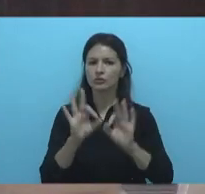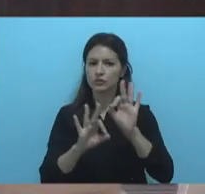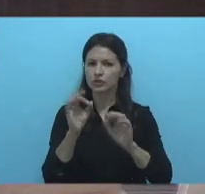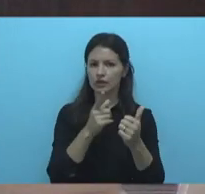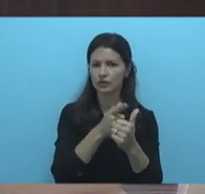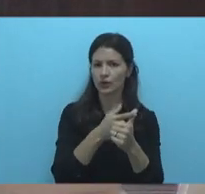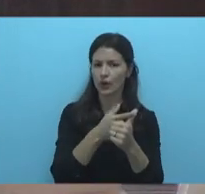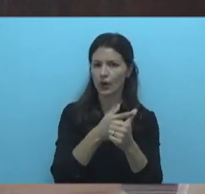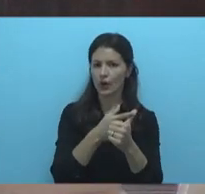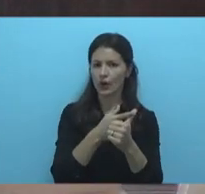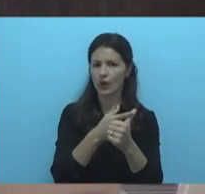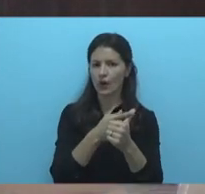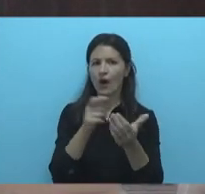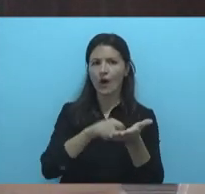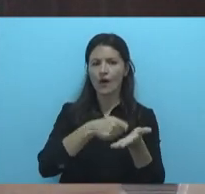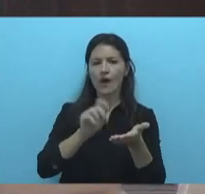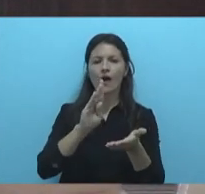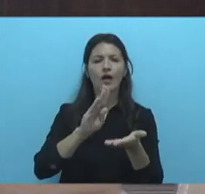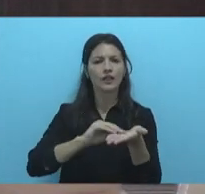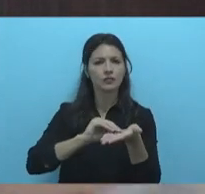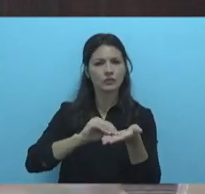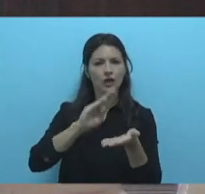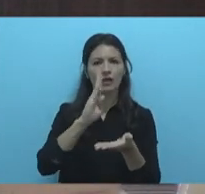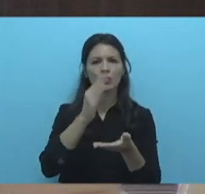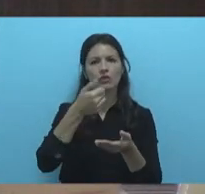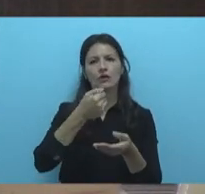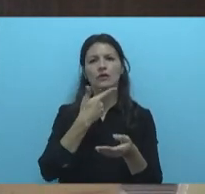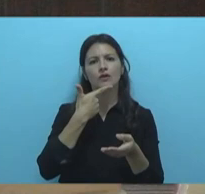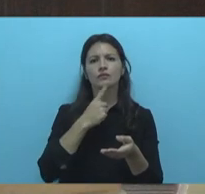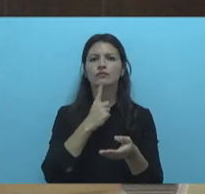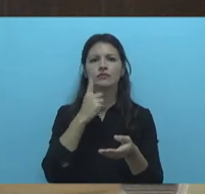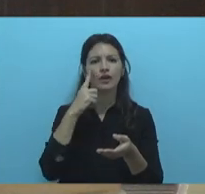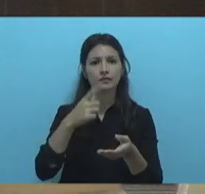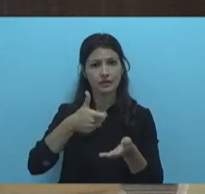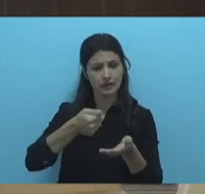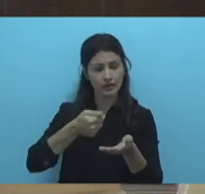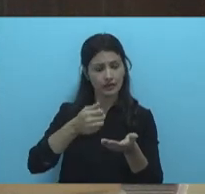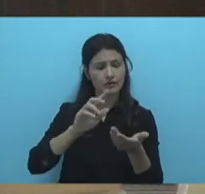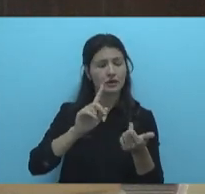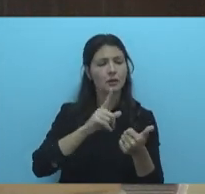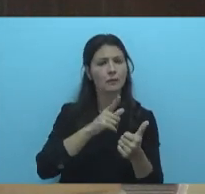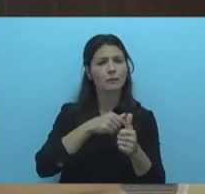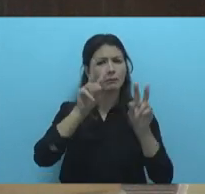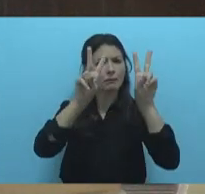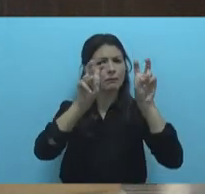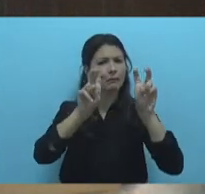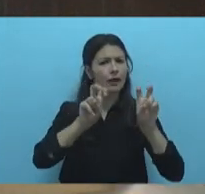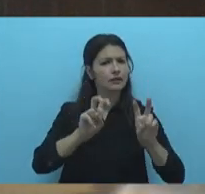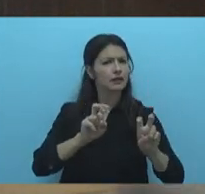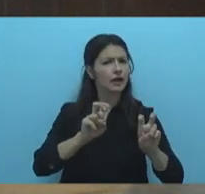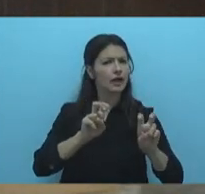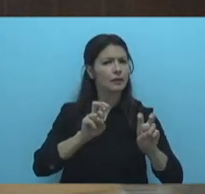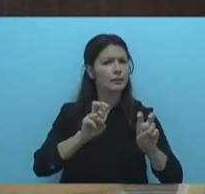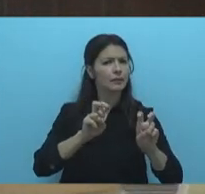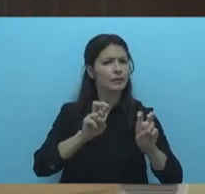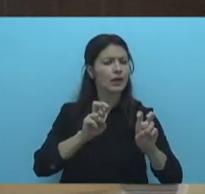de autoría del diputado Fabián Bastía, que tiene que ver con diversos temas, en el